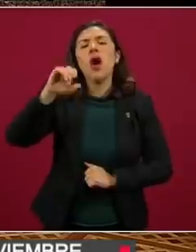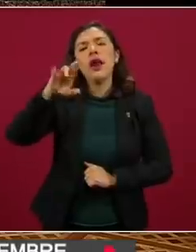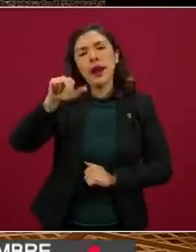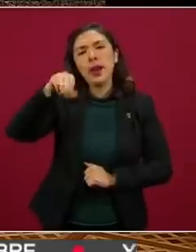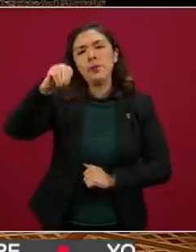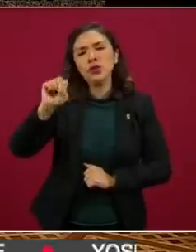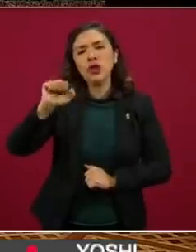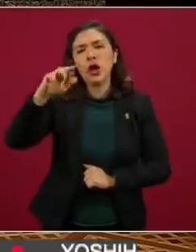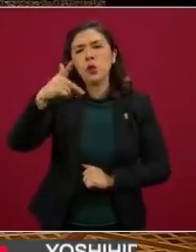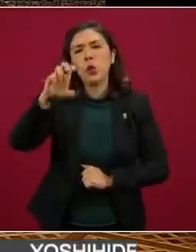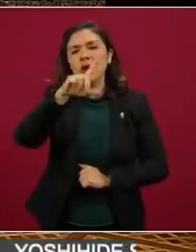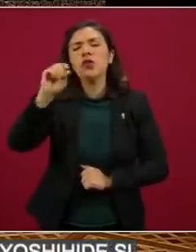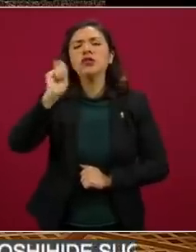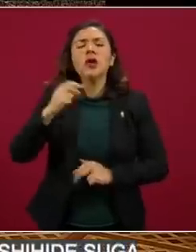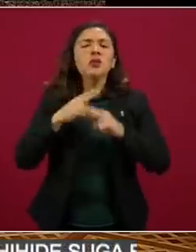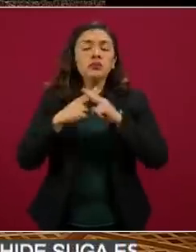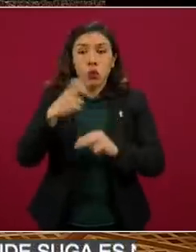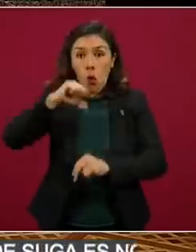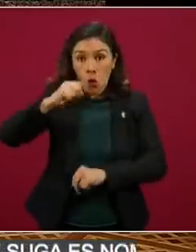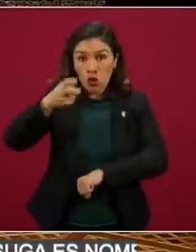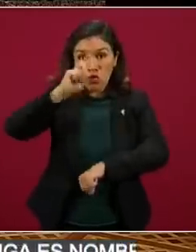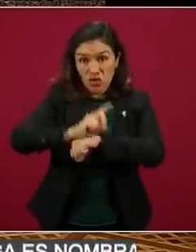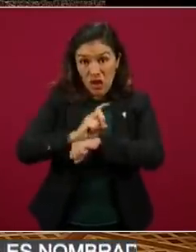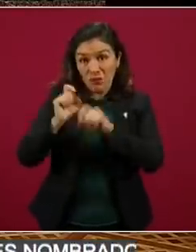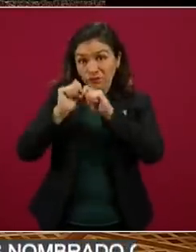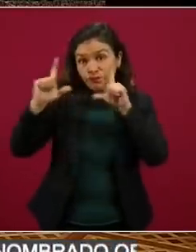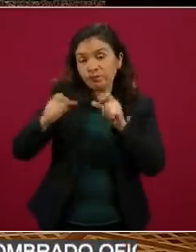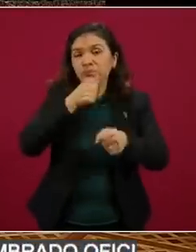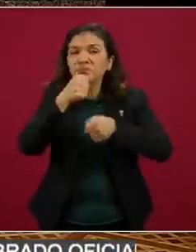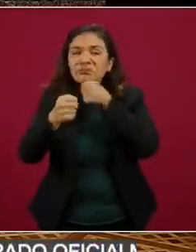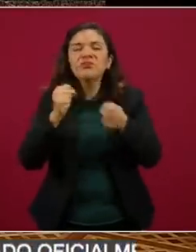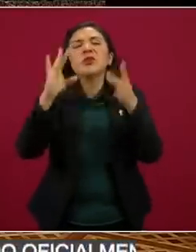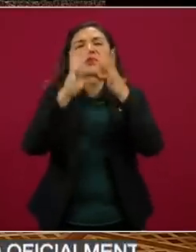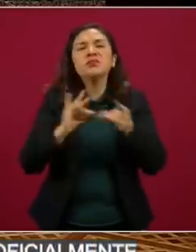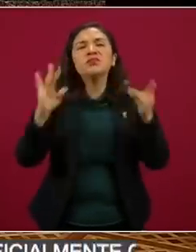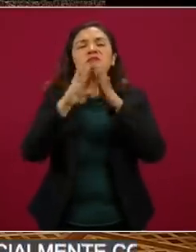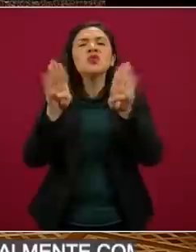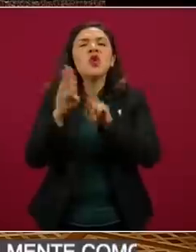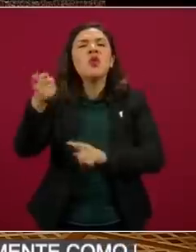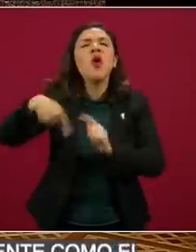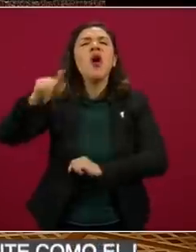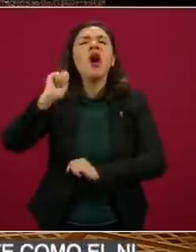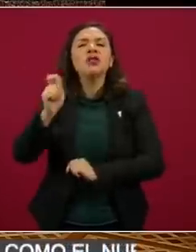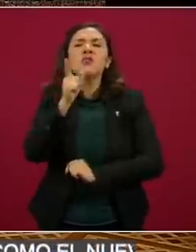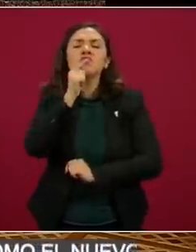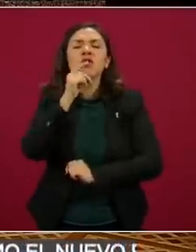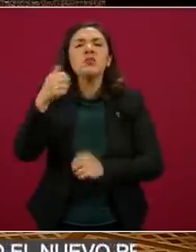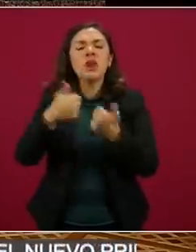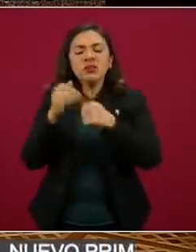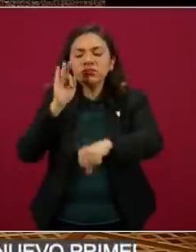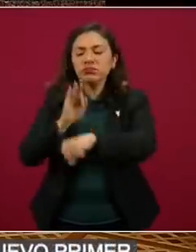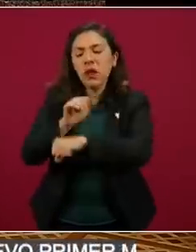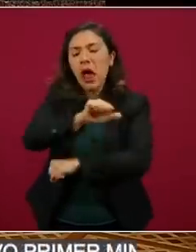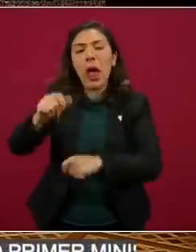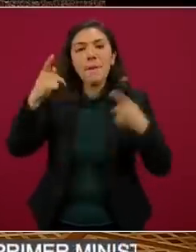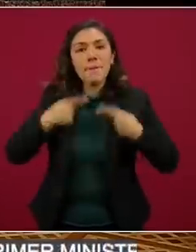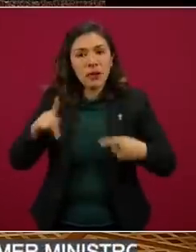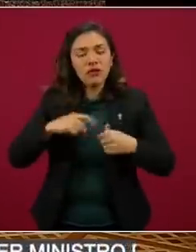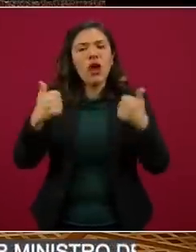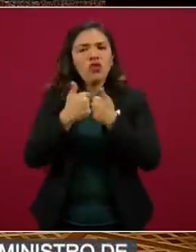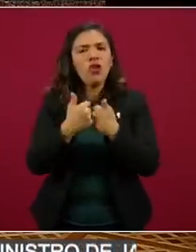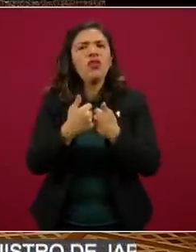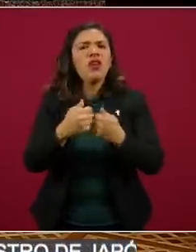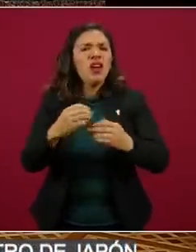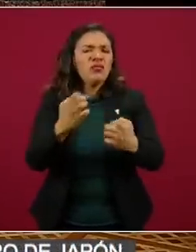argüello quien a lo largo de esta transmisión para algunos detalles sobre esta fuerza policial de carácter civil disciplinada